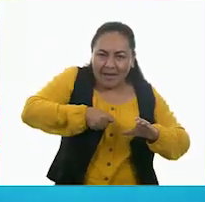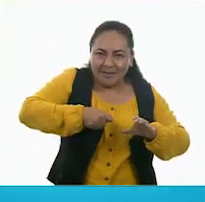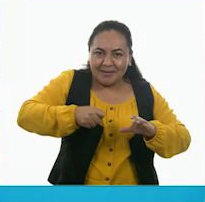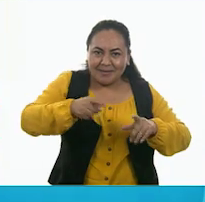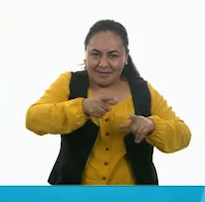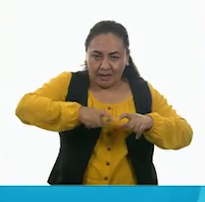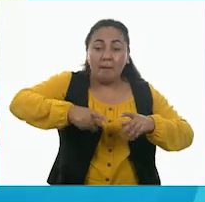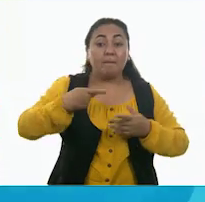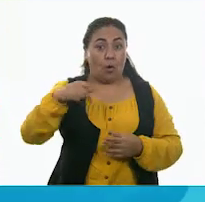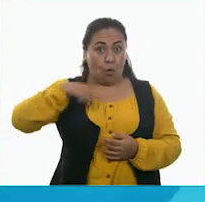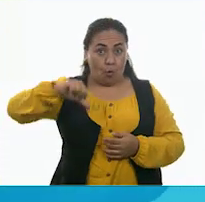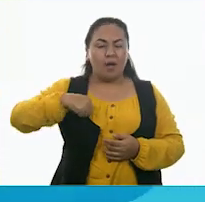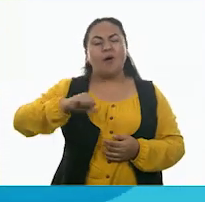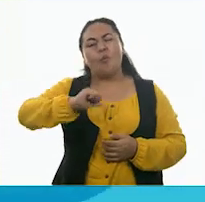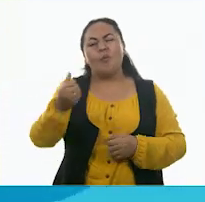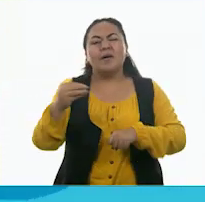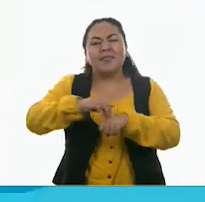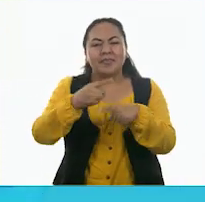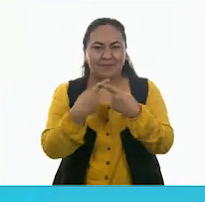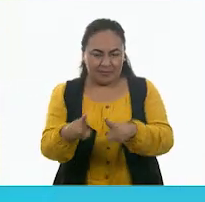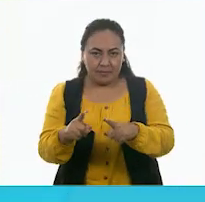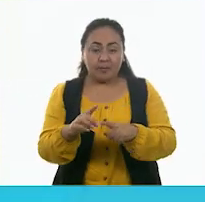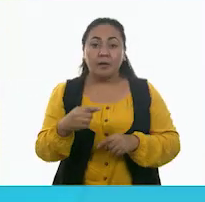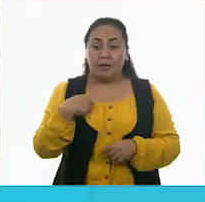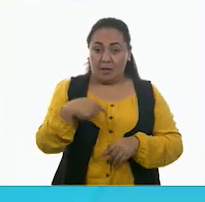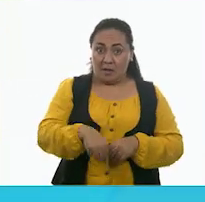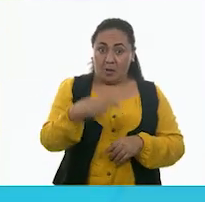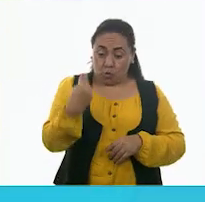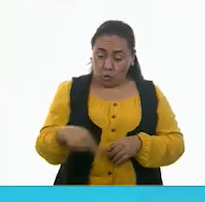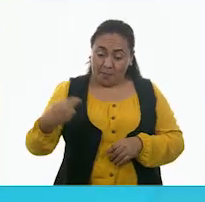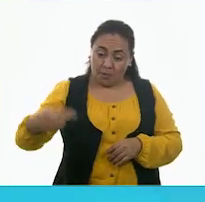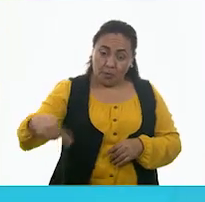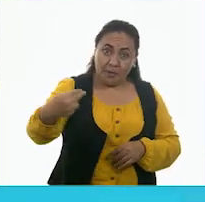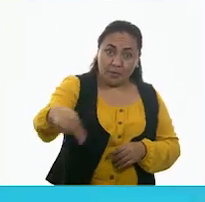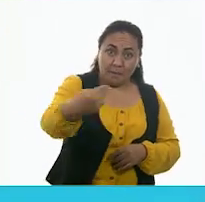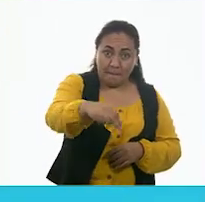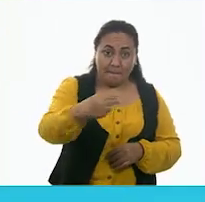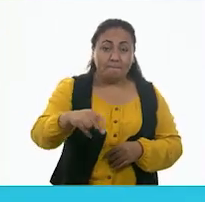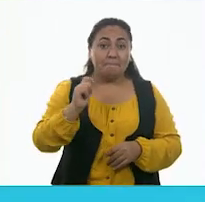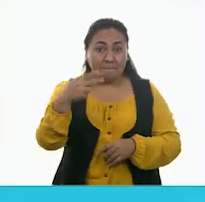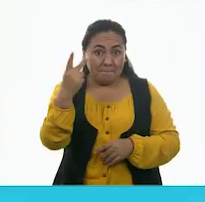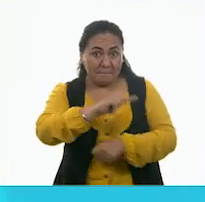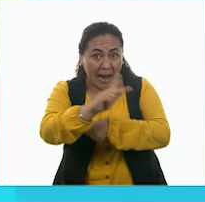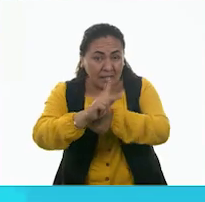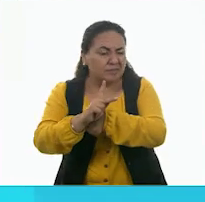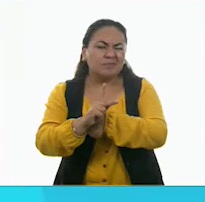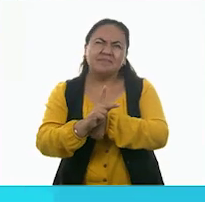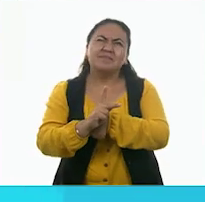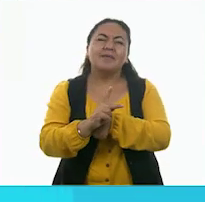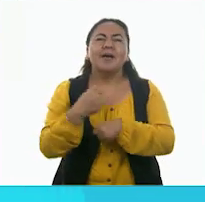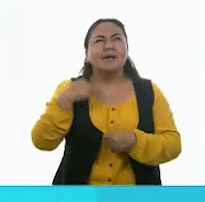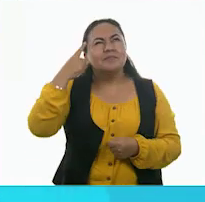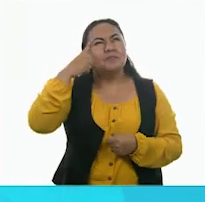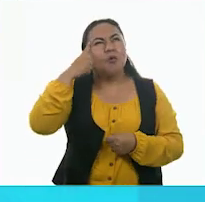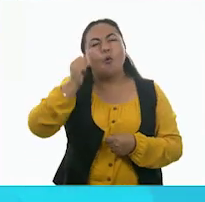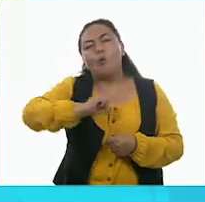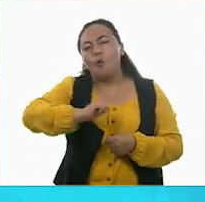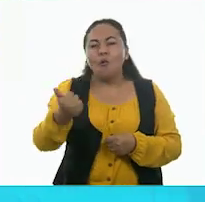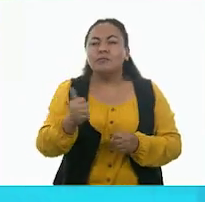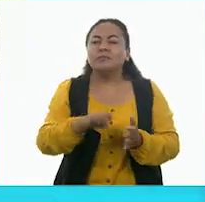variante. En lugar de poner países, me gustaría poner otra cosa. Algo así